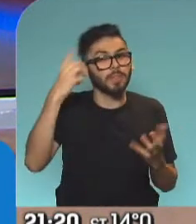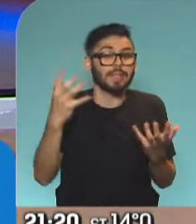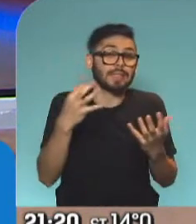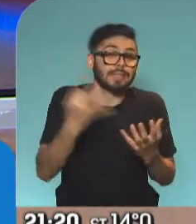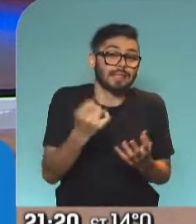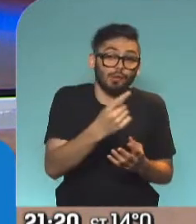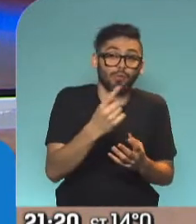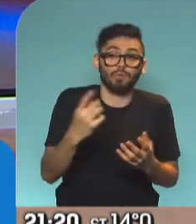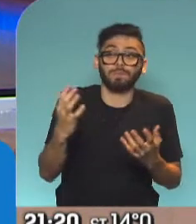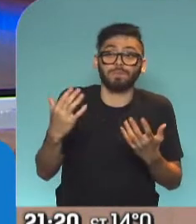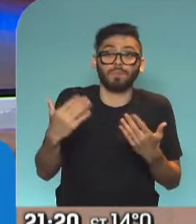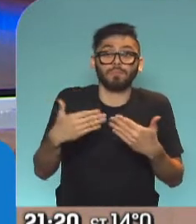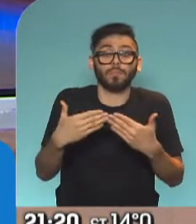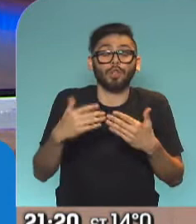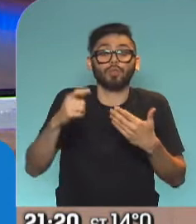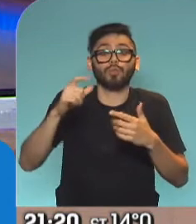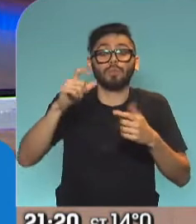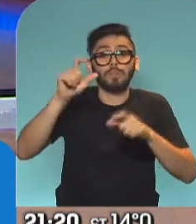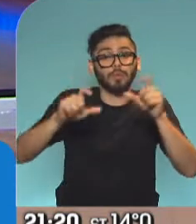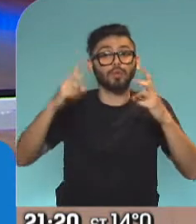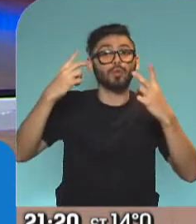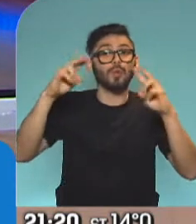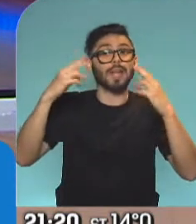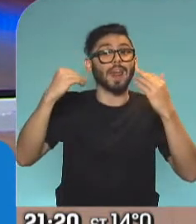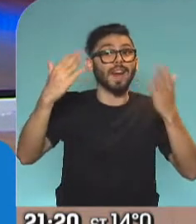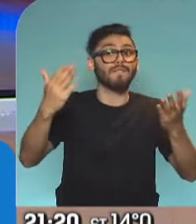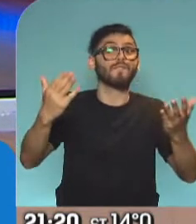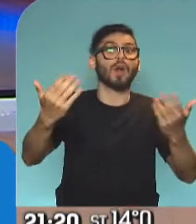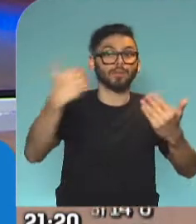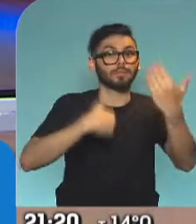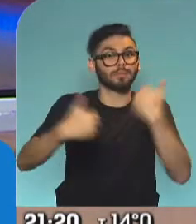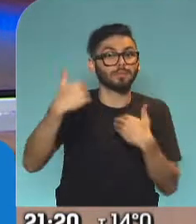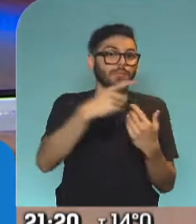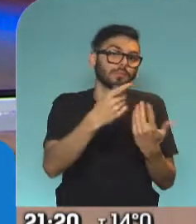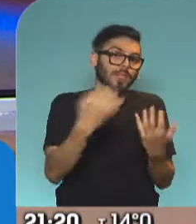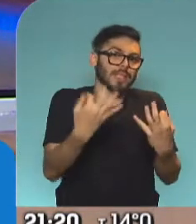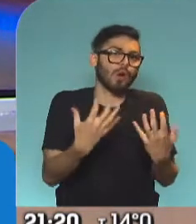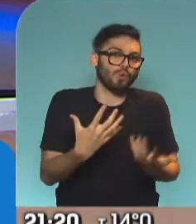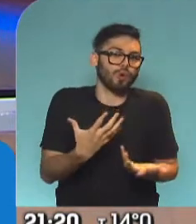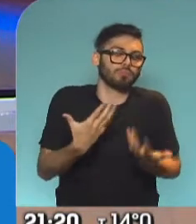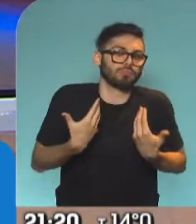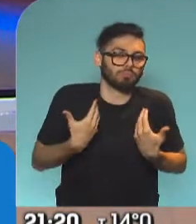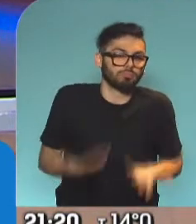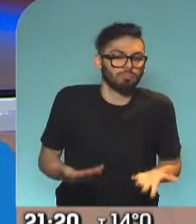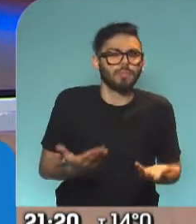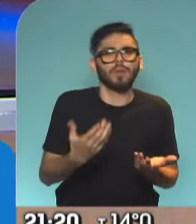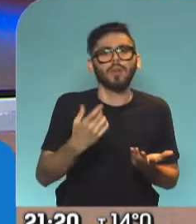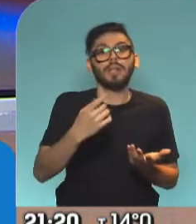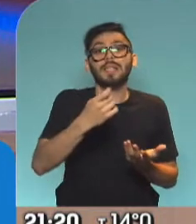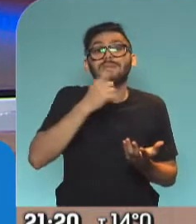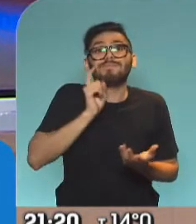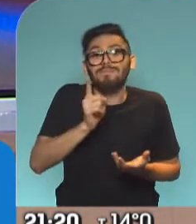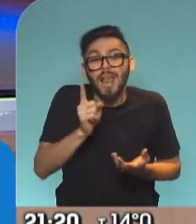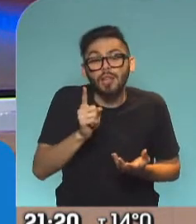idea de permitir también turistas desde el exterior. ¿Y qué tipo de riesgo encuentra, si es que lo